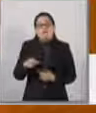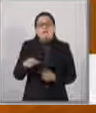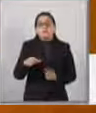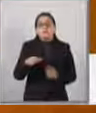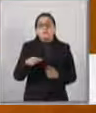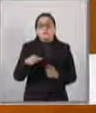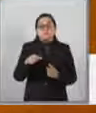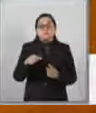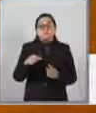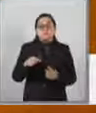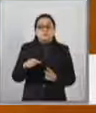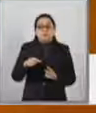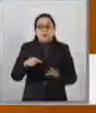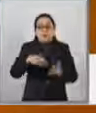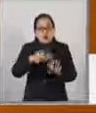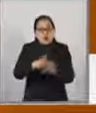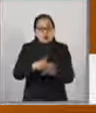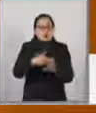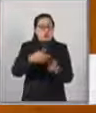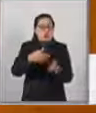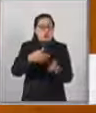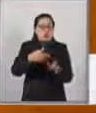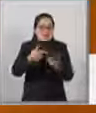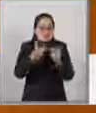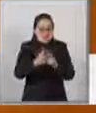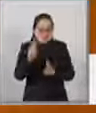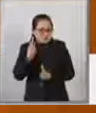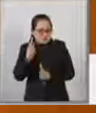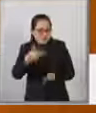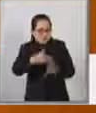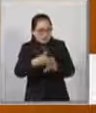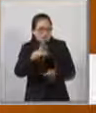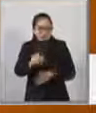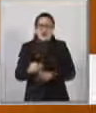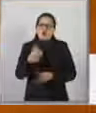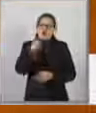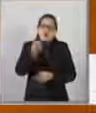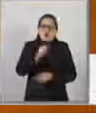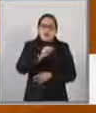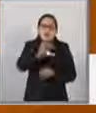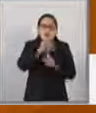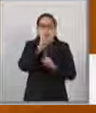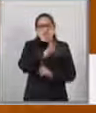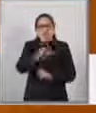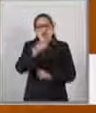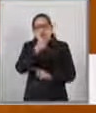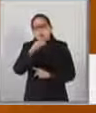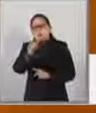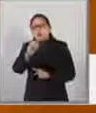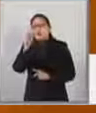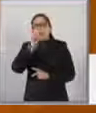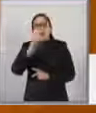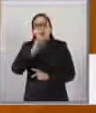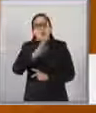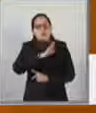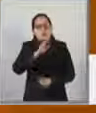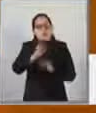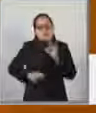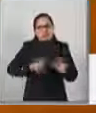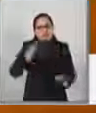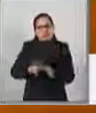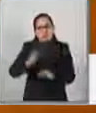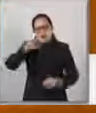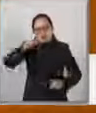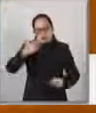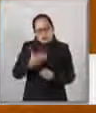elementos contra la oposición, sino que queremos un hombre o una mujer que cumpla institucionalmente con la